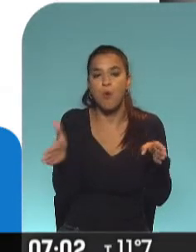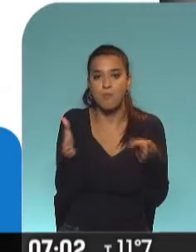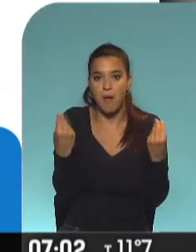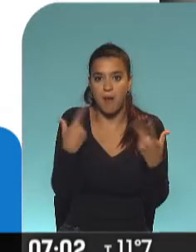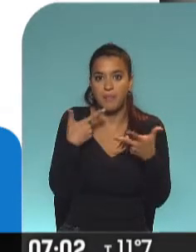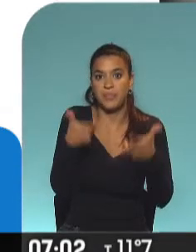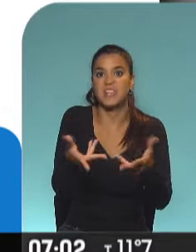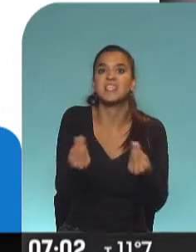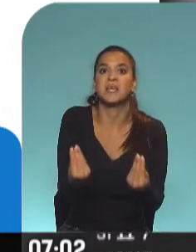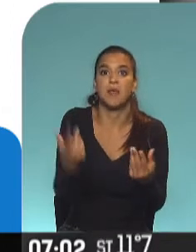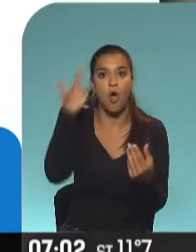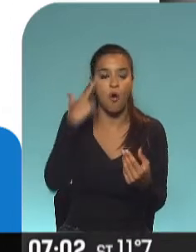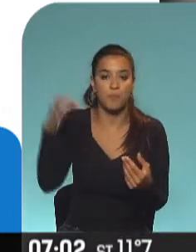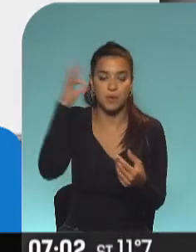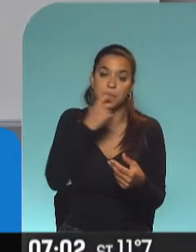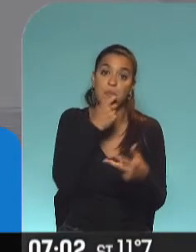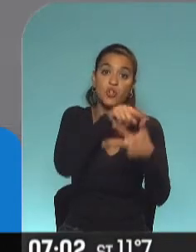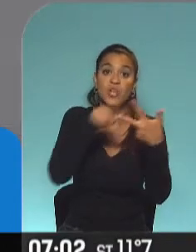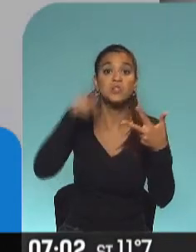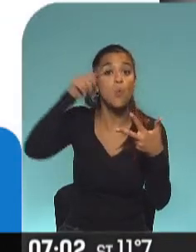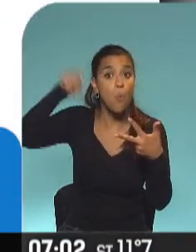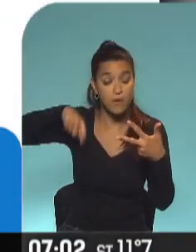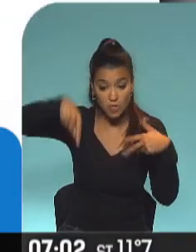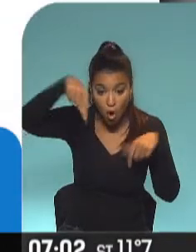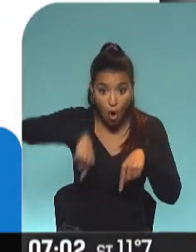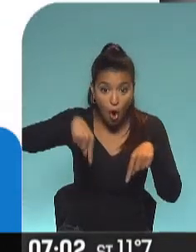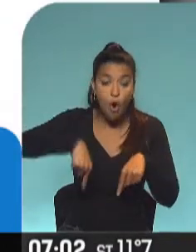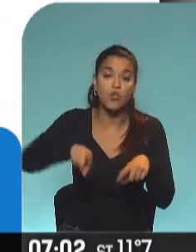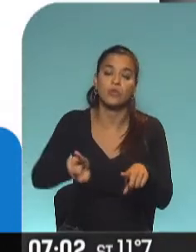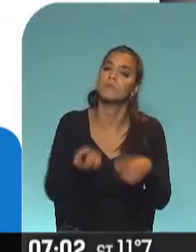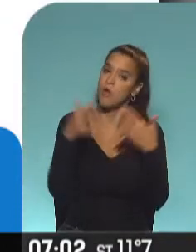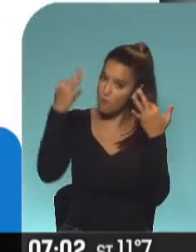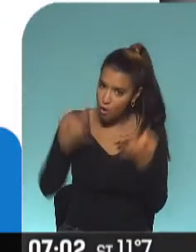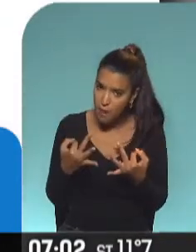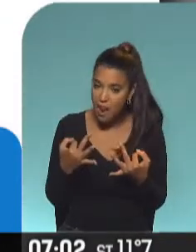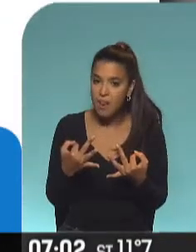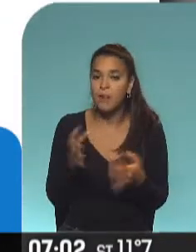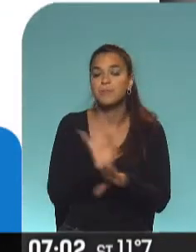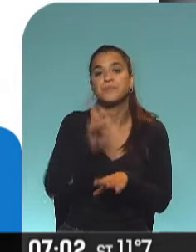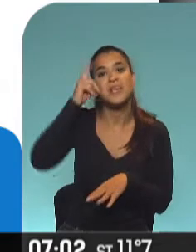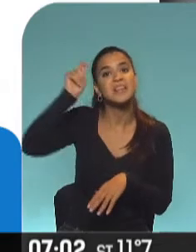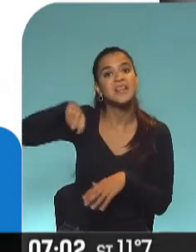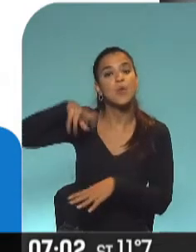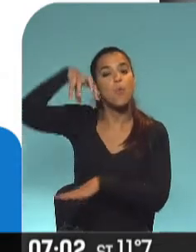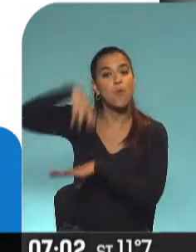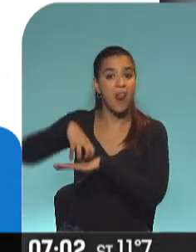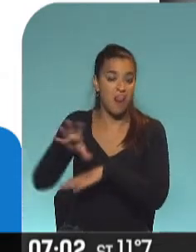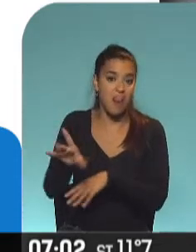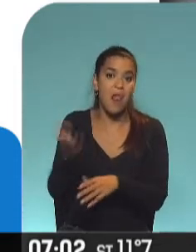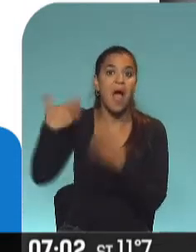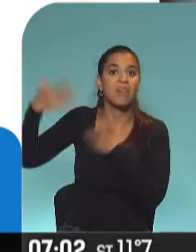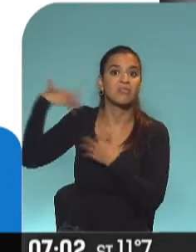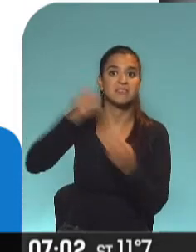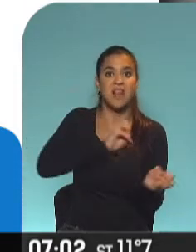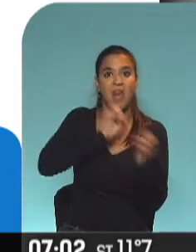pronunciarse. Si Bruglia, Bertuzzi y Castelli hoy están formalmente en los tribunales de los que habían sido